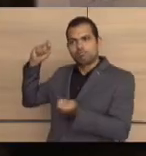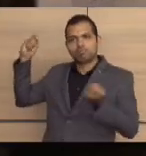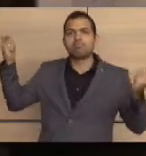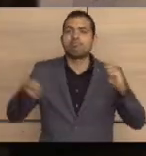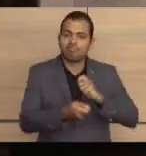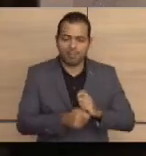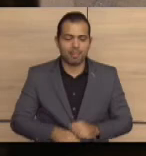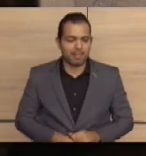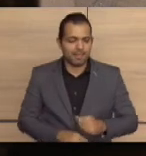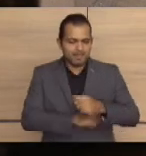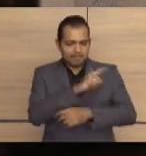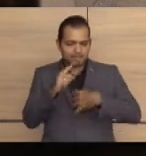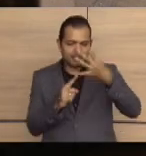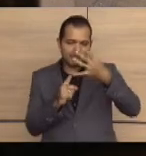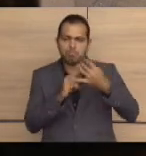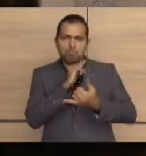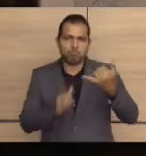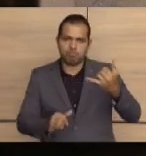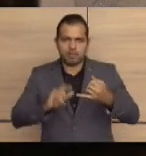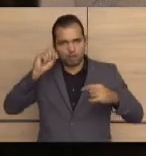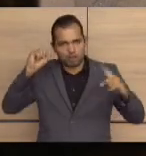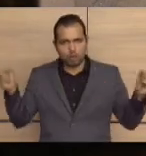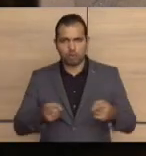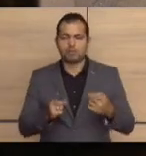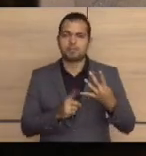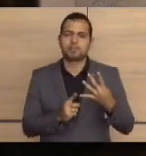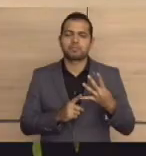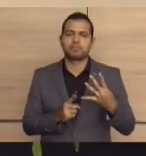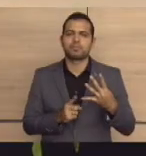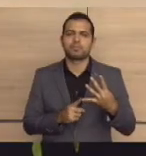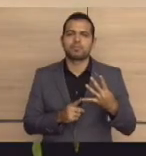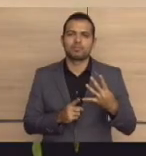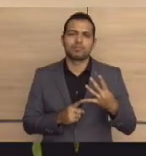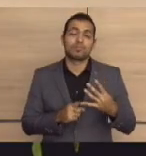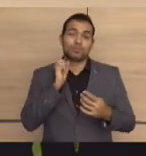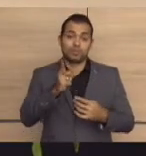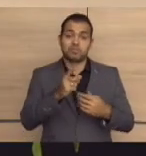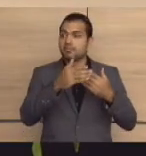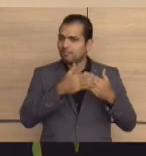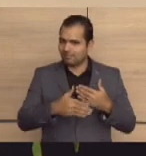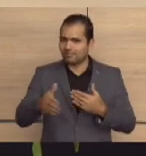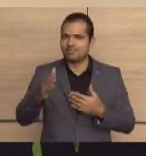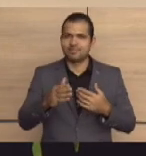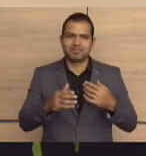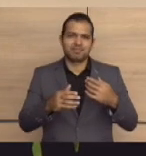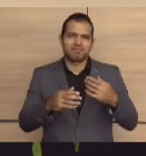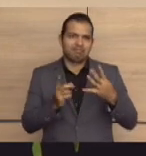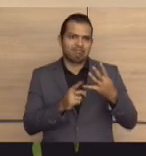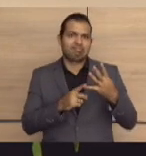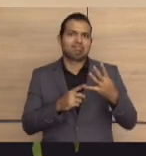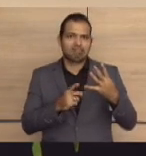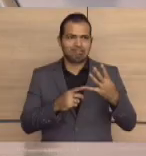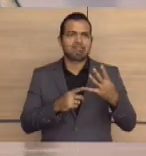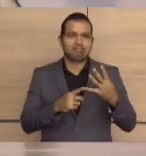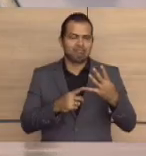cuarta y última conclusión que ponemos acá, porque es que lo que viene sigue como moviendo emociones, es